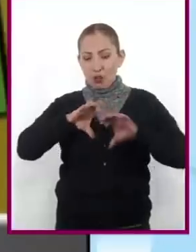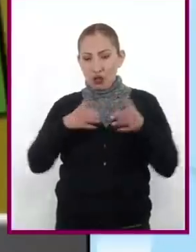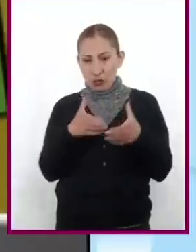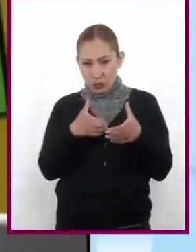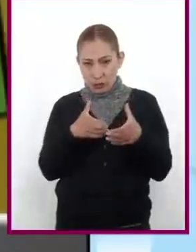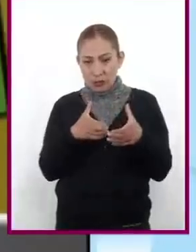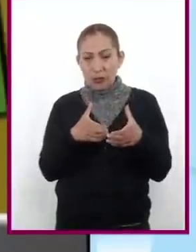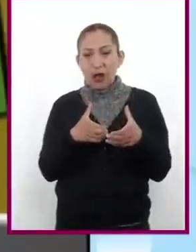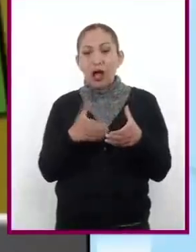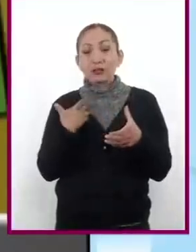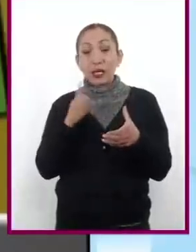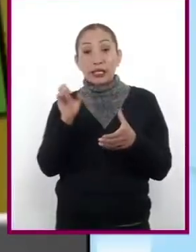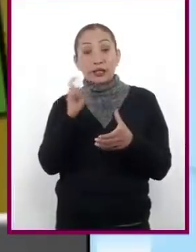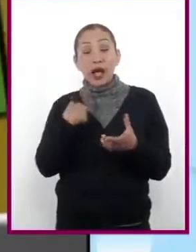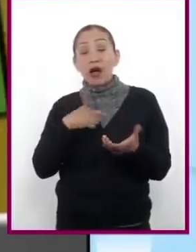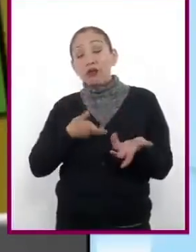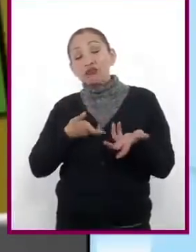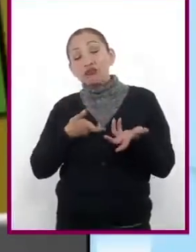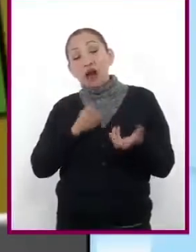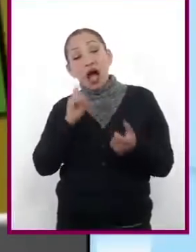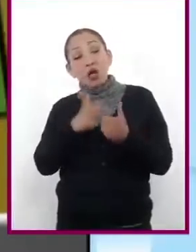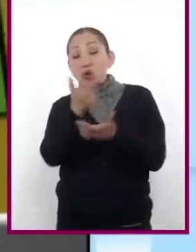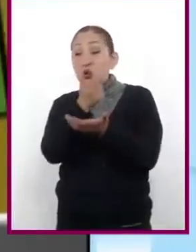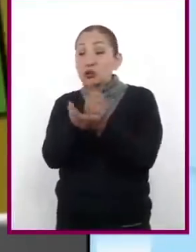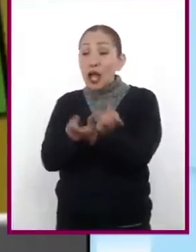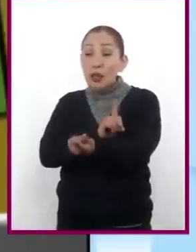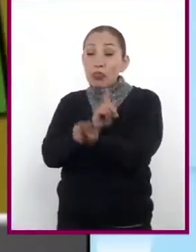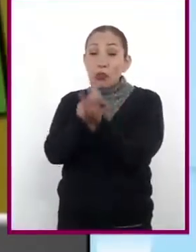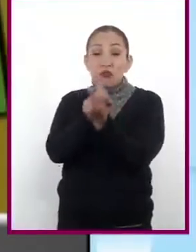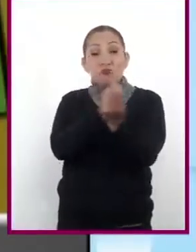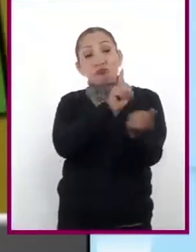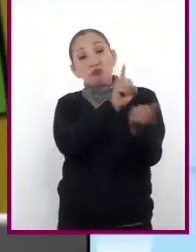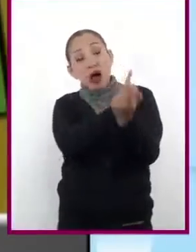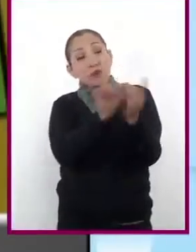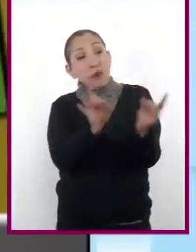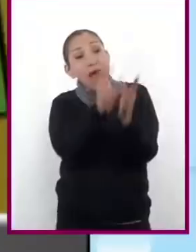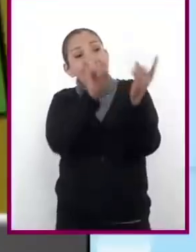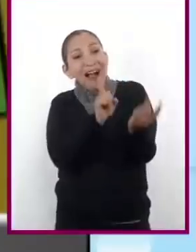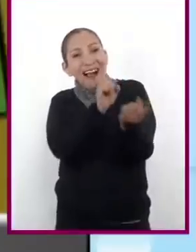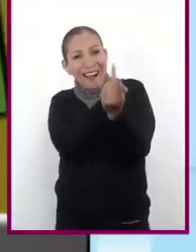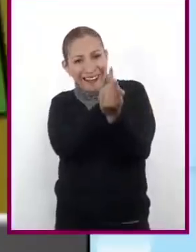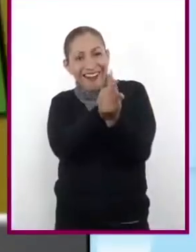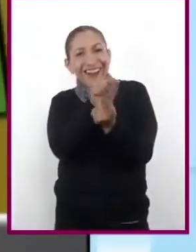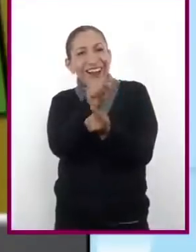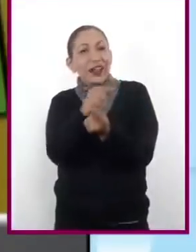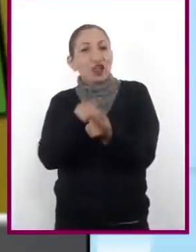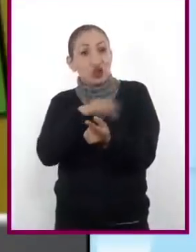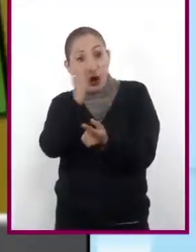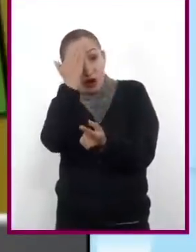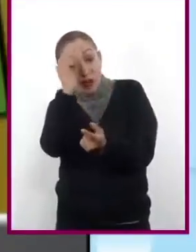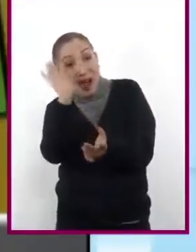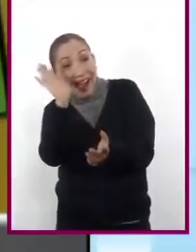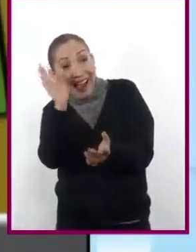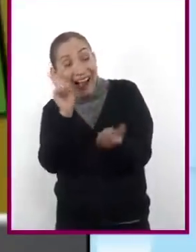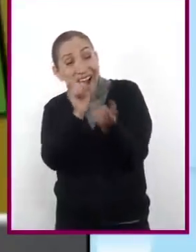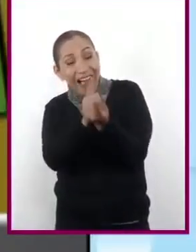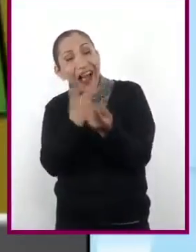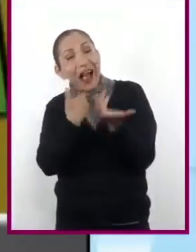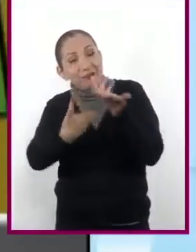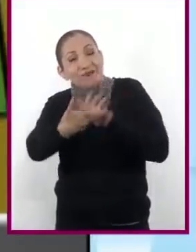comunidad y si nos encontramos en alguna ciudad entre los que nos conocemos,